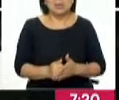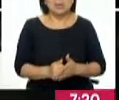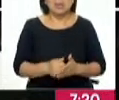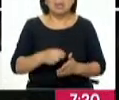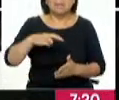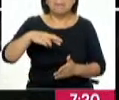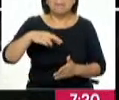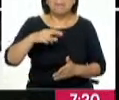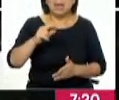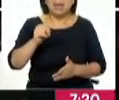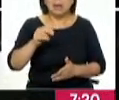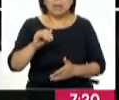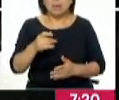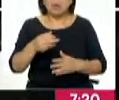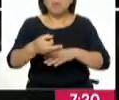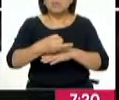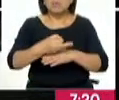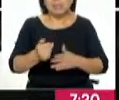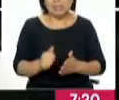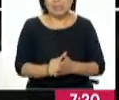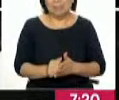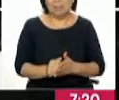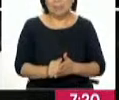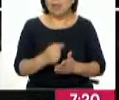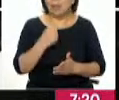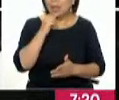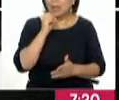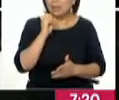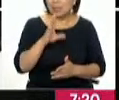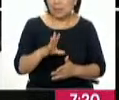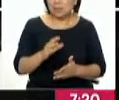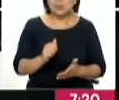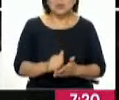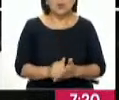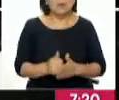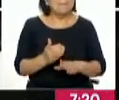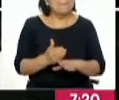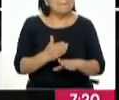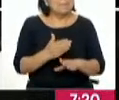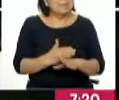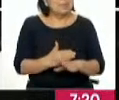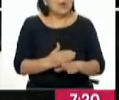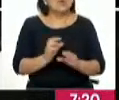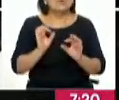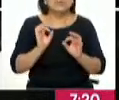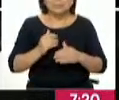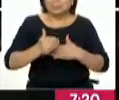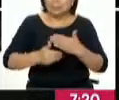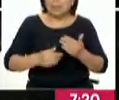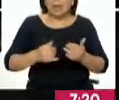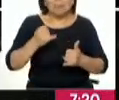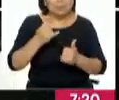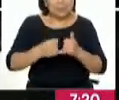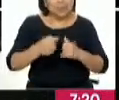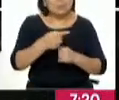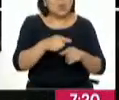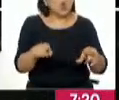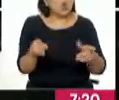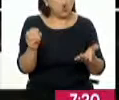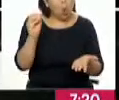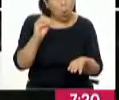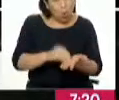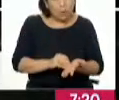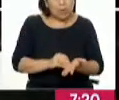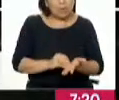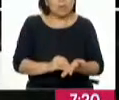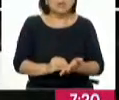Manabí. Lo que han dicho las autoridades es que esto se prevé continúe durante el fin de semana, por lo menos hasta